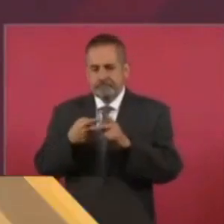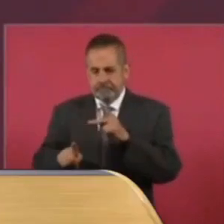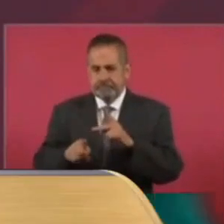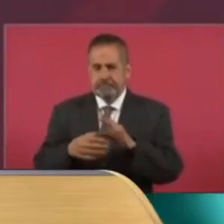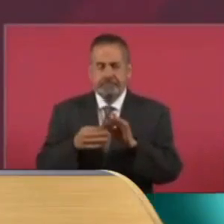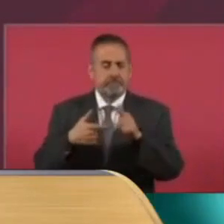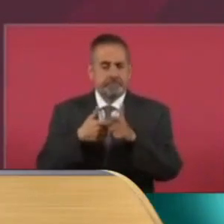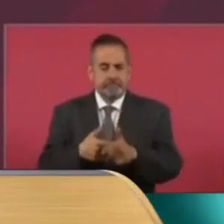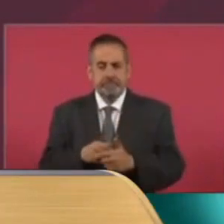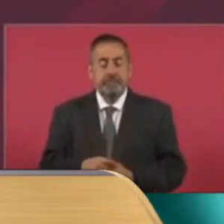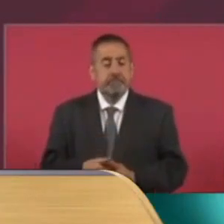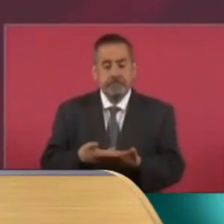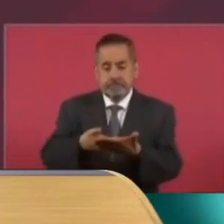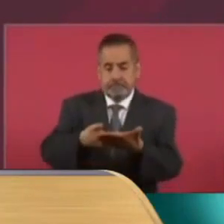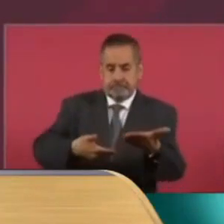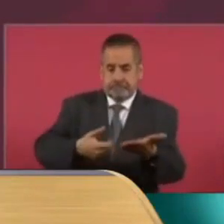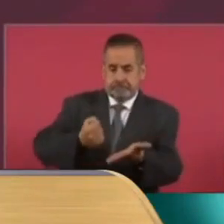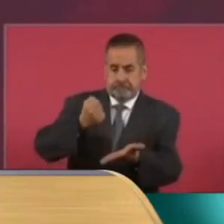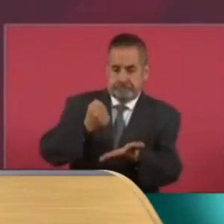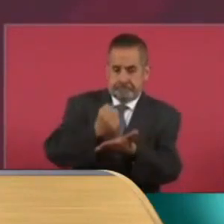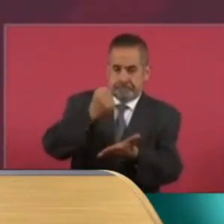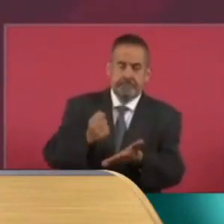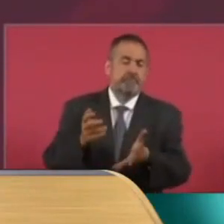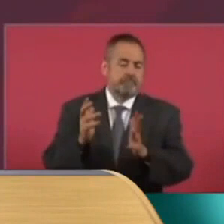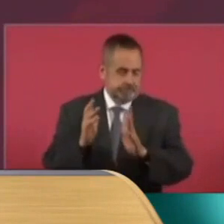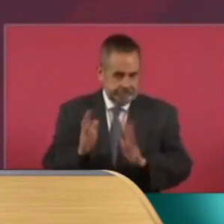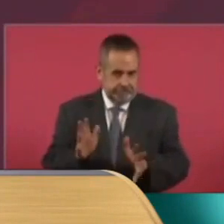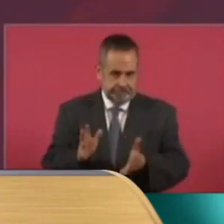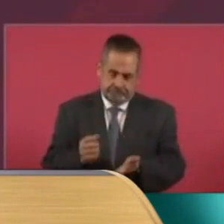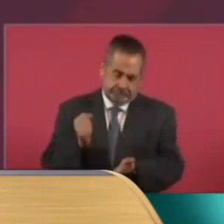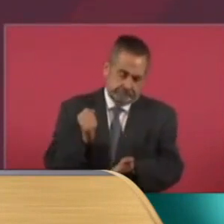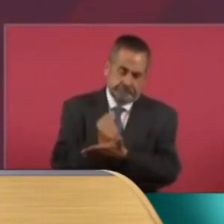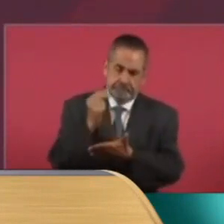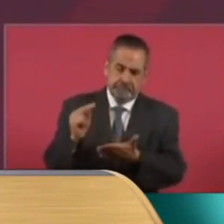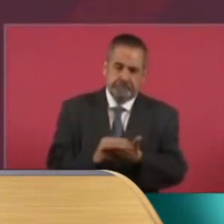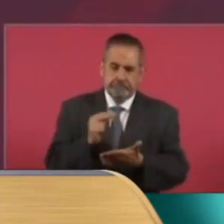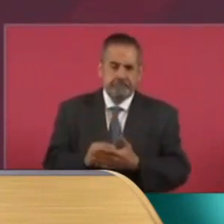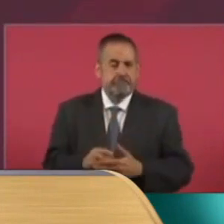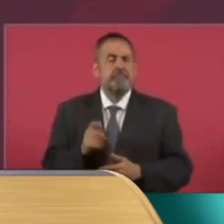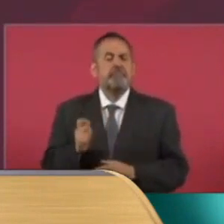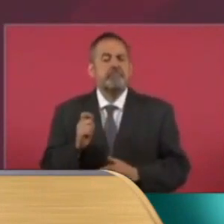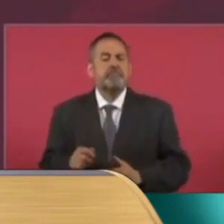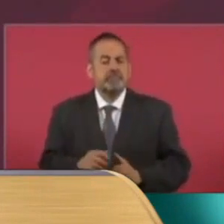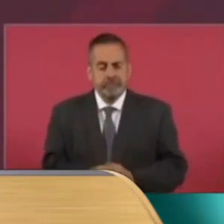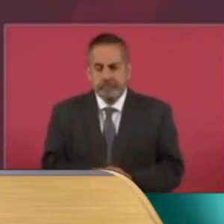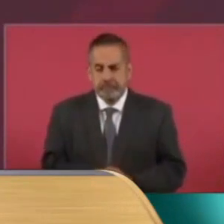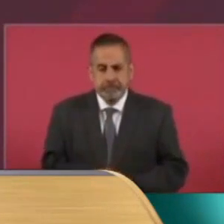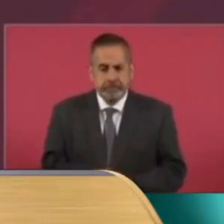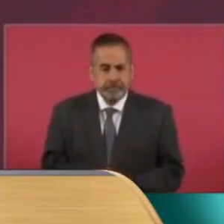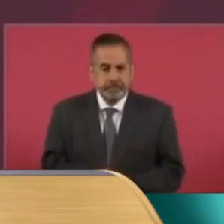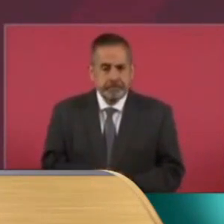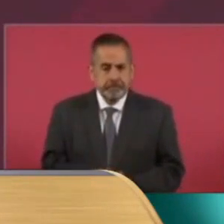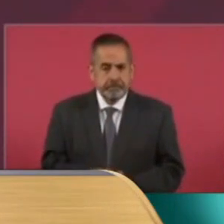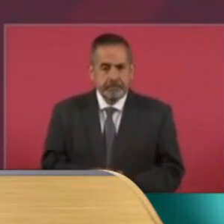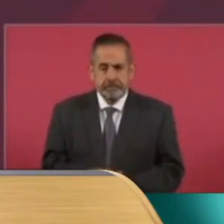Ya hay un decreto, ya se formalizó la entrega de